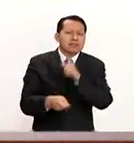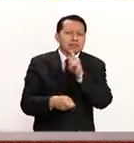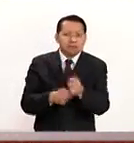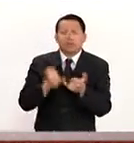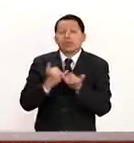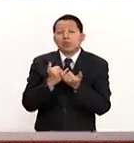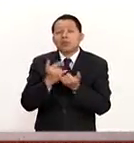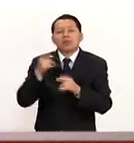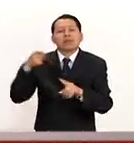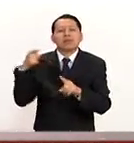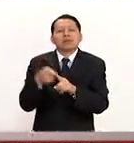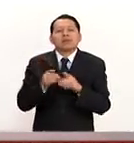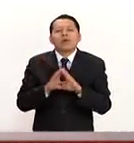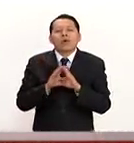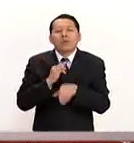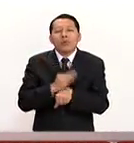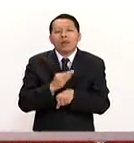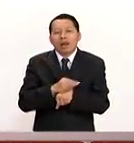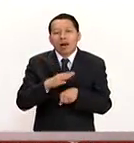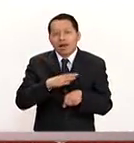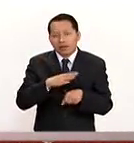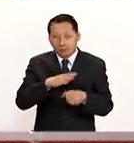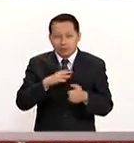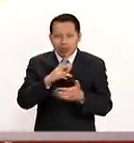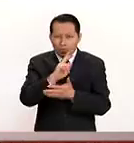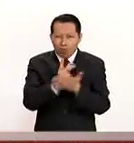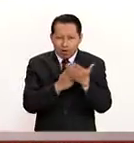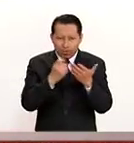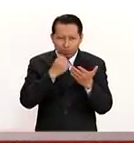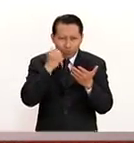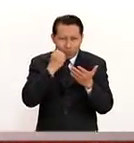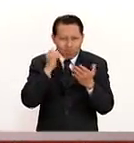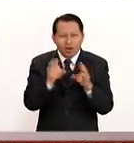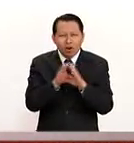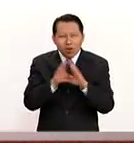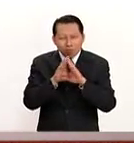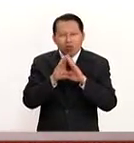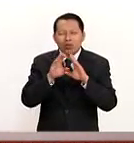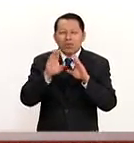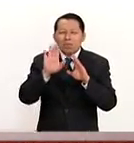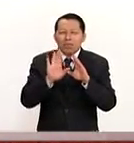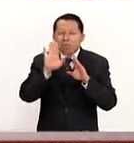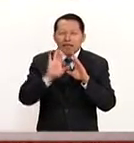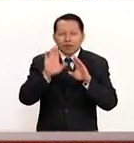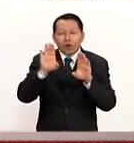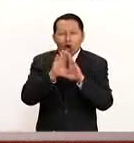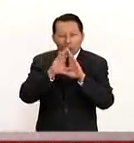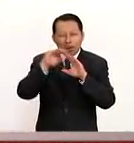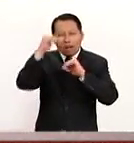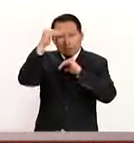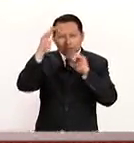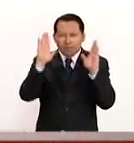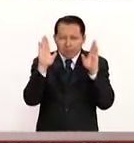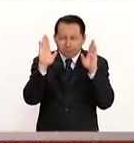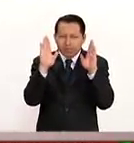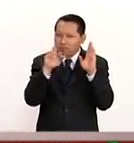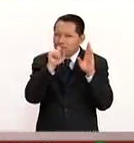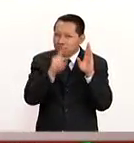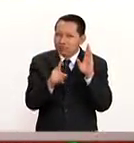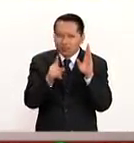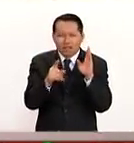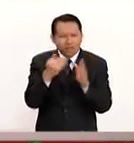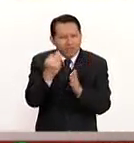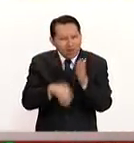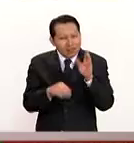esquemas finalmente que tenemos actualmente educativos, lo que hacemos es como encajonarlos en un modo de aprender y no darles oportunidad de